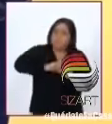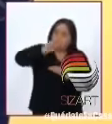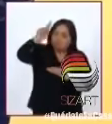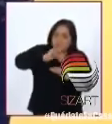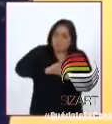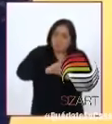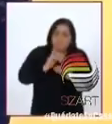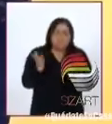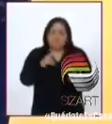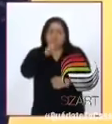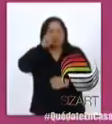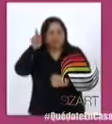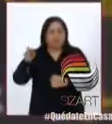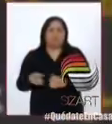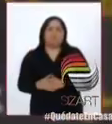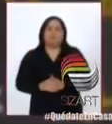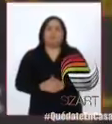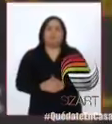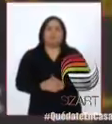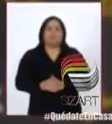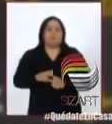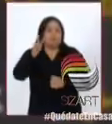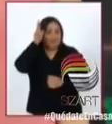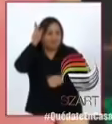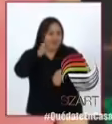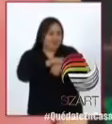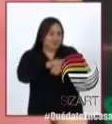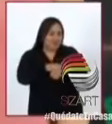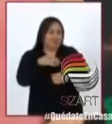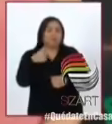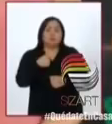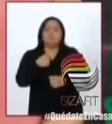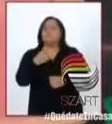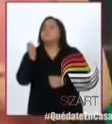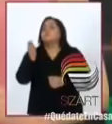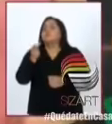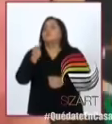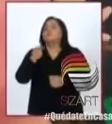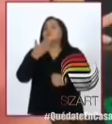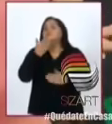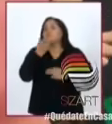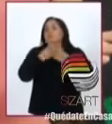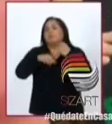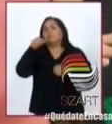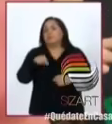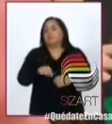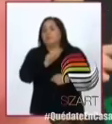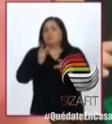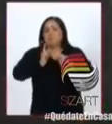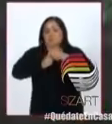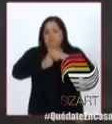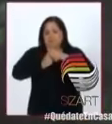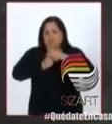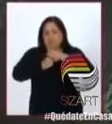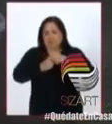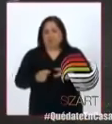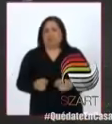expuestas. Hola amigos, soy América. Bienvenidos nuevamente al Blog de las Matemáticas.